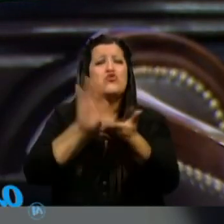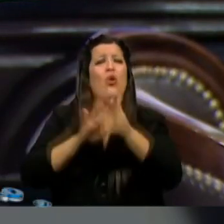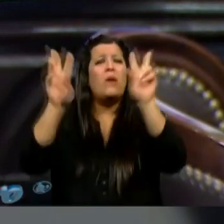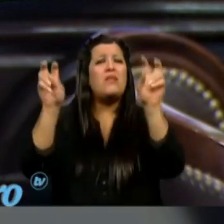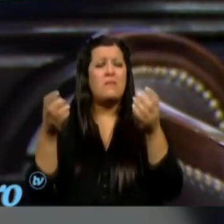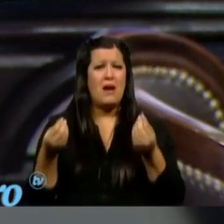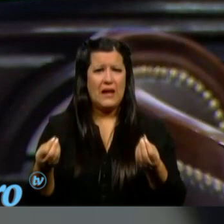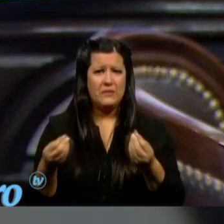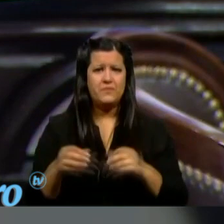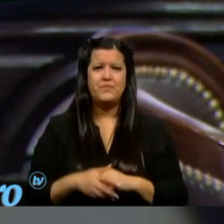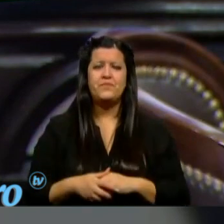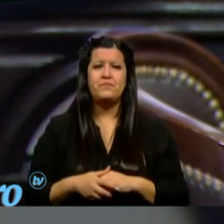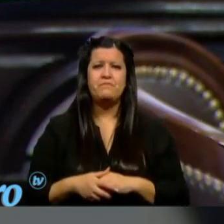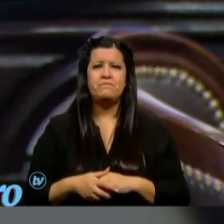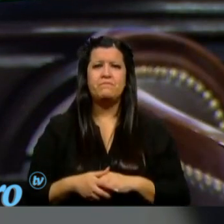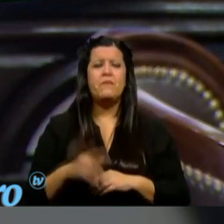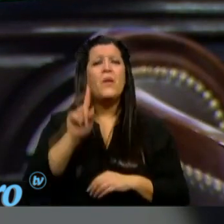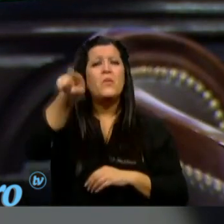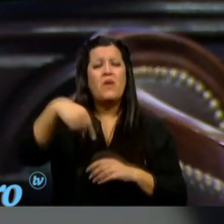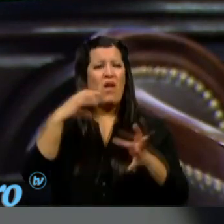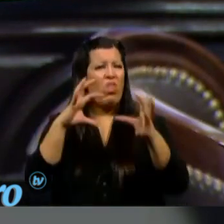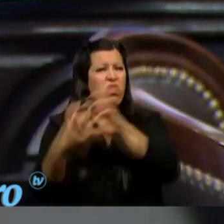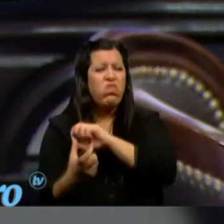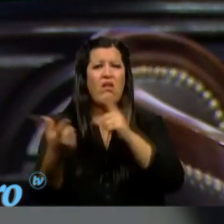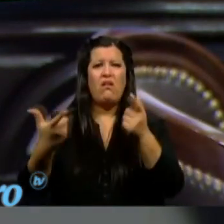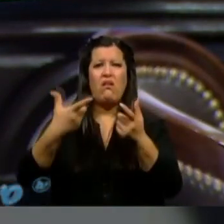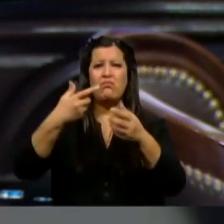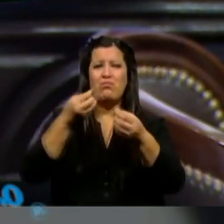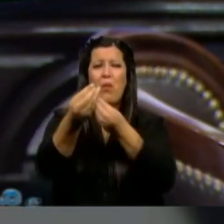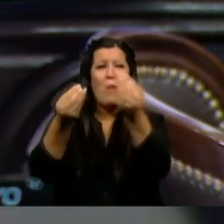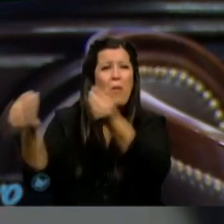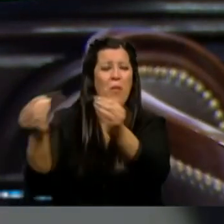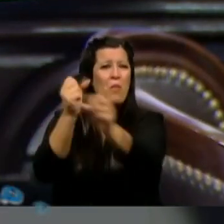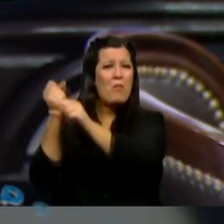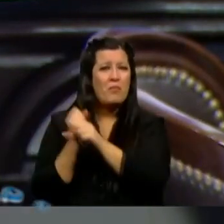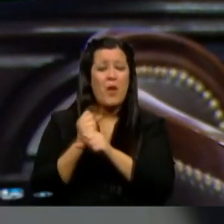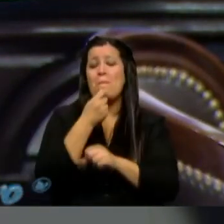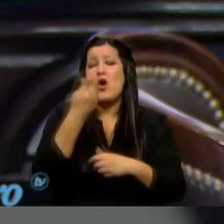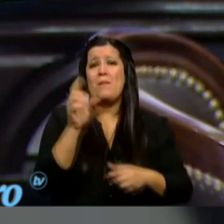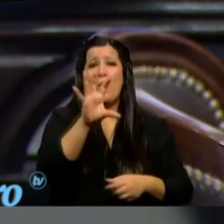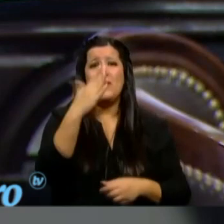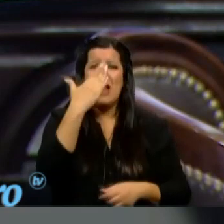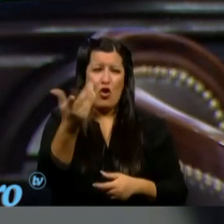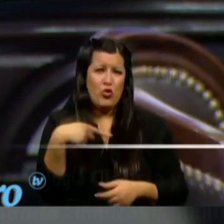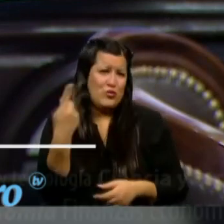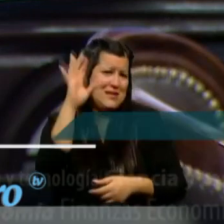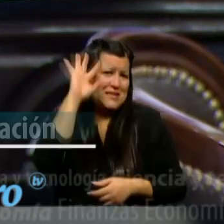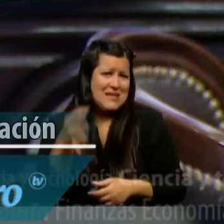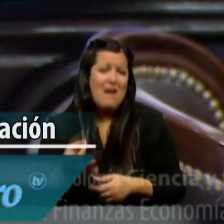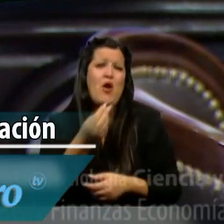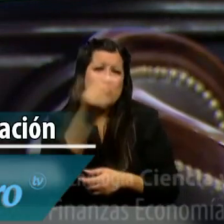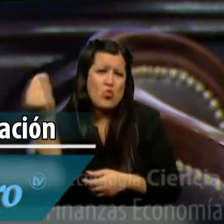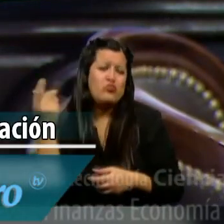va a perjudicar severamente a una industria clave de esa provincia. Solo en Córdoba, saben, muchos